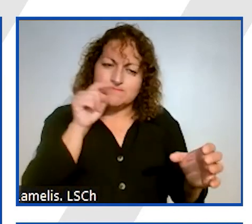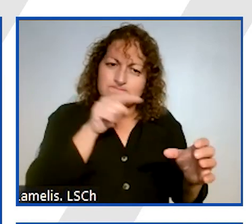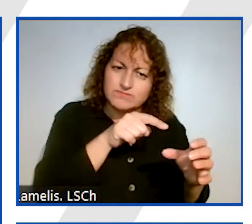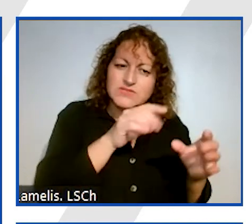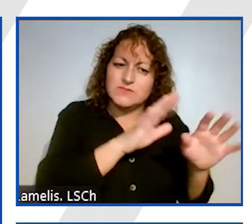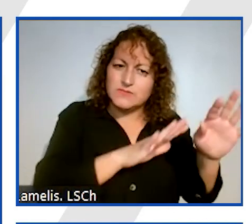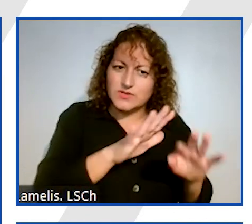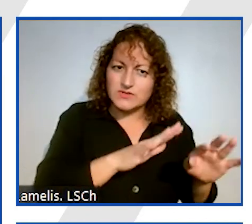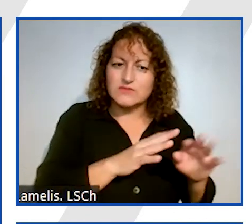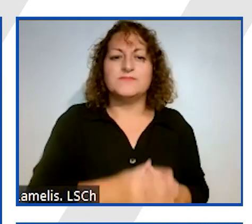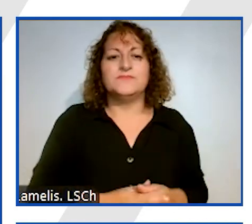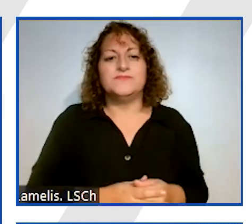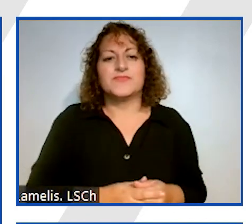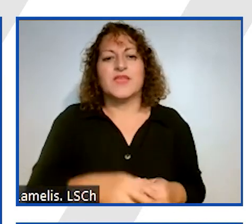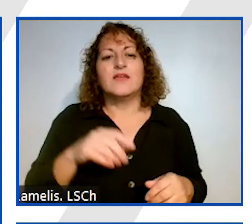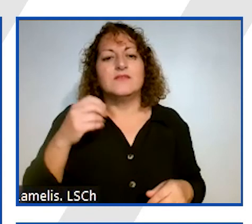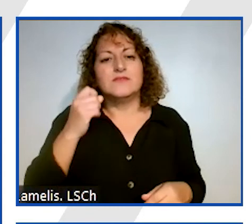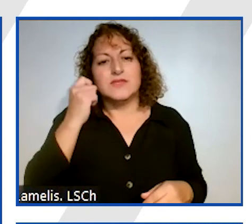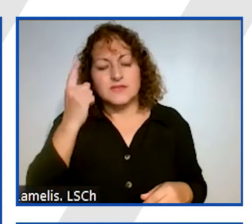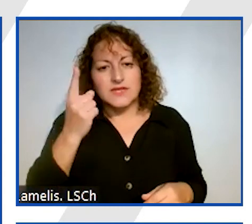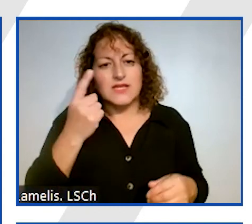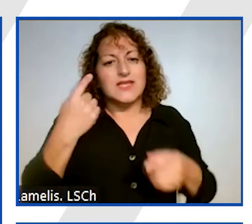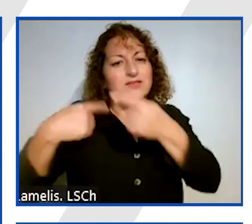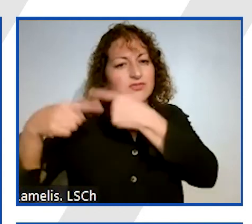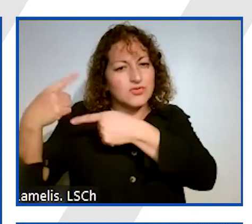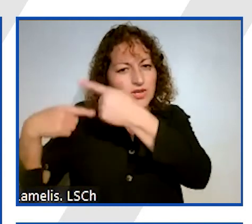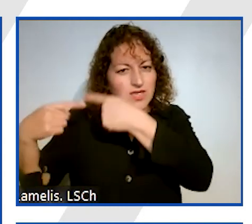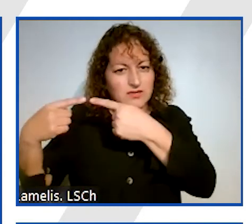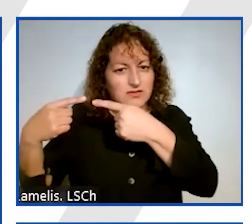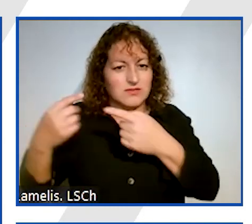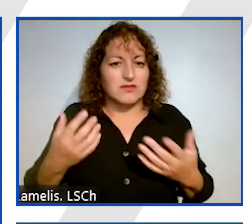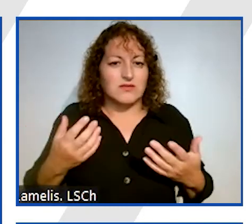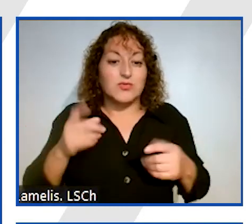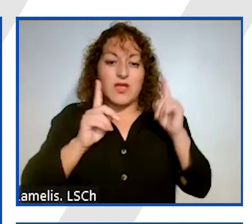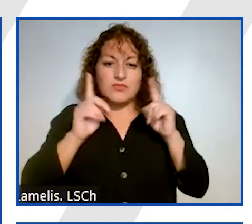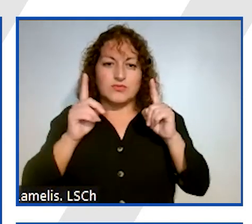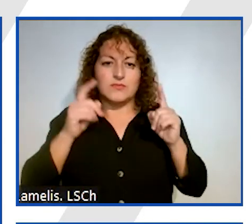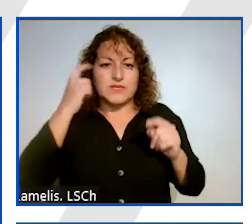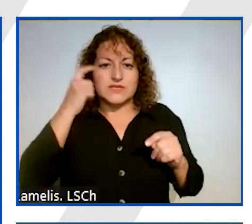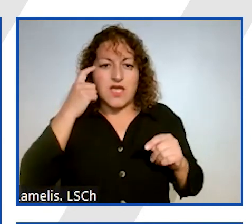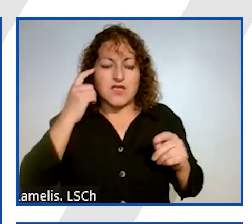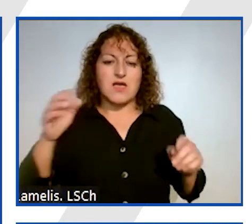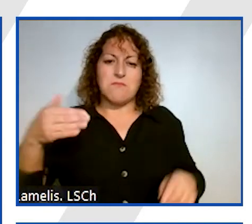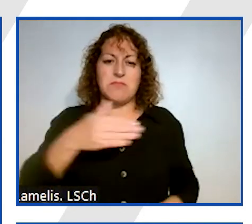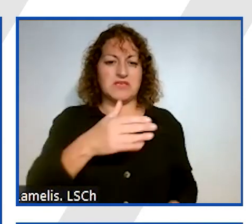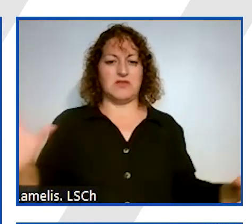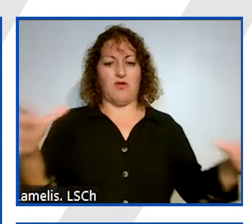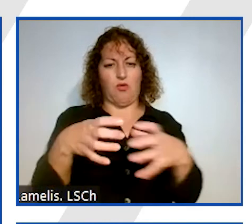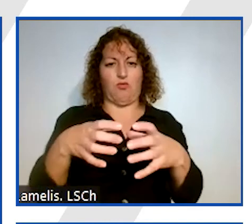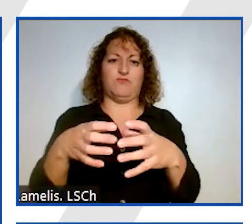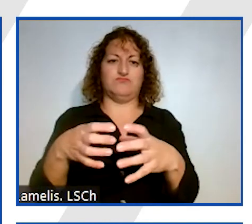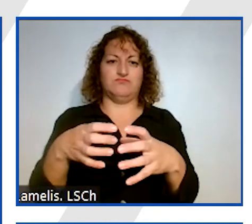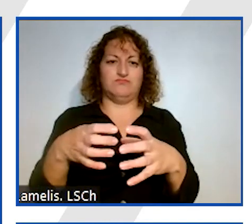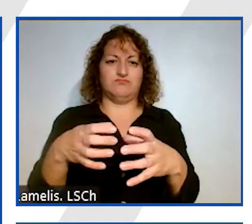de vida de ese animal. Por lo general, lo que se hace es ponerlos a todos en un saco global y dicen, no, estos son peces, entonces hay una